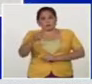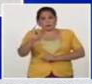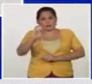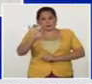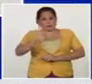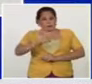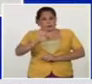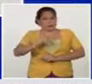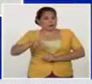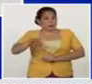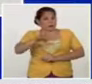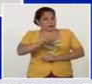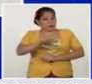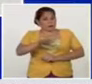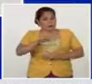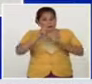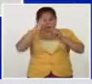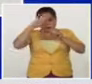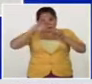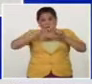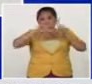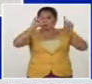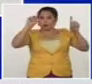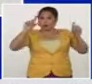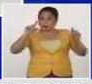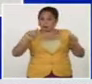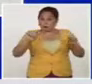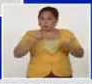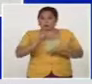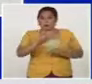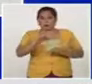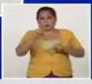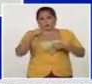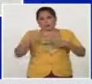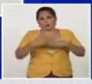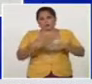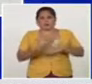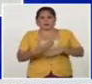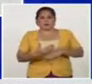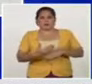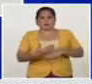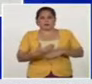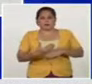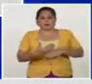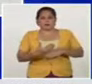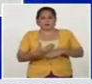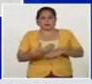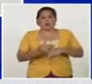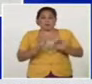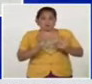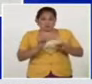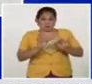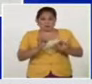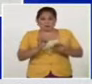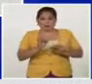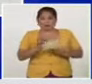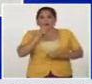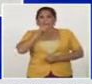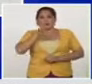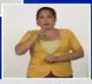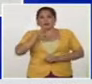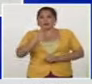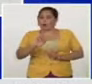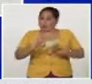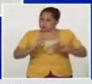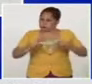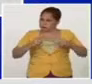52,6% de la incidencia de Cuba en los últimos 15 días, lo tienen ahí. Cerro nuevamente, con